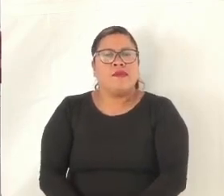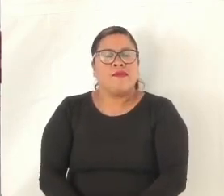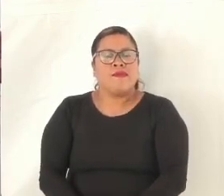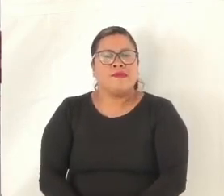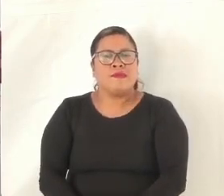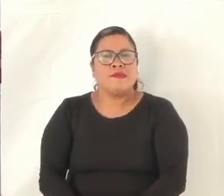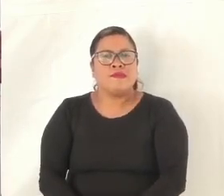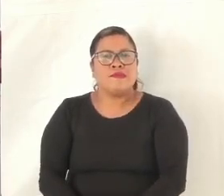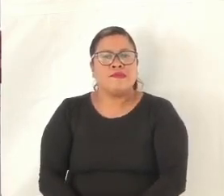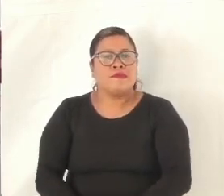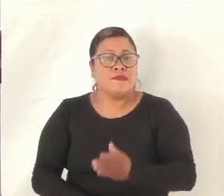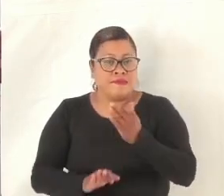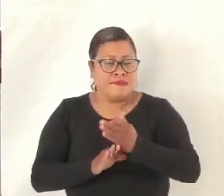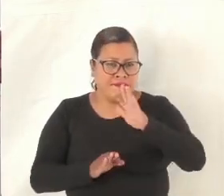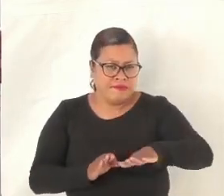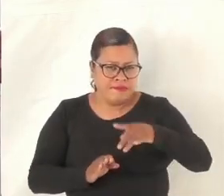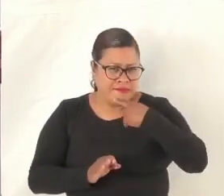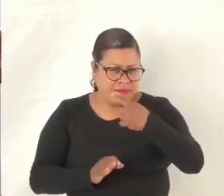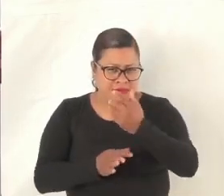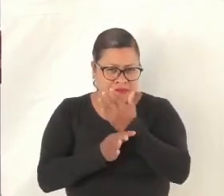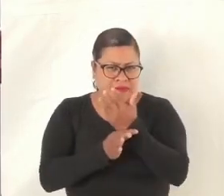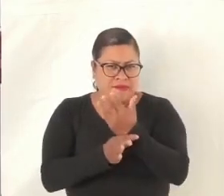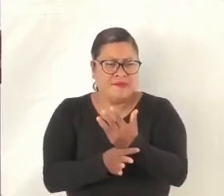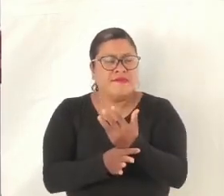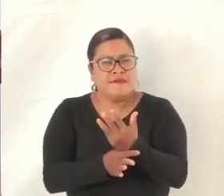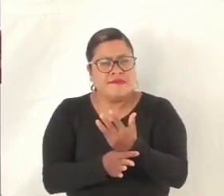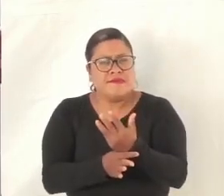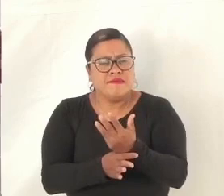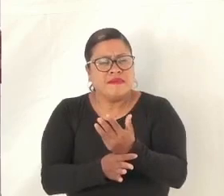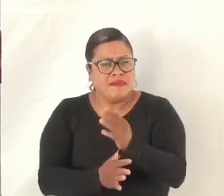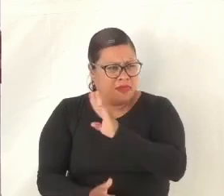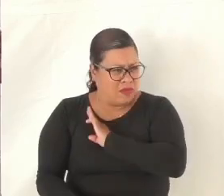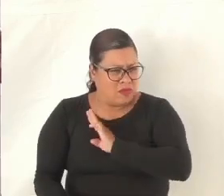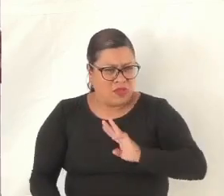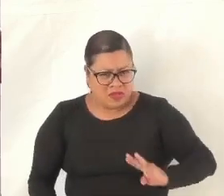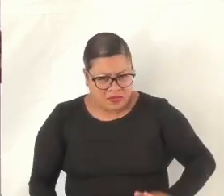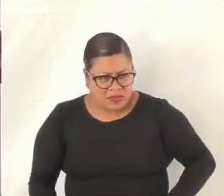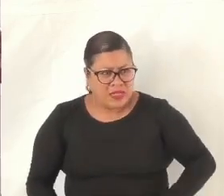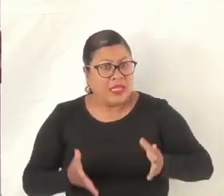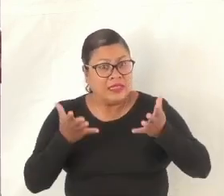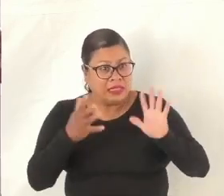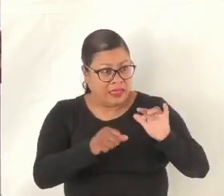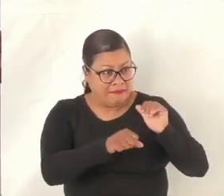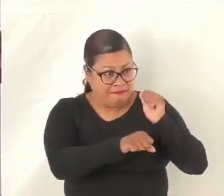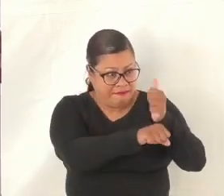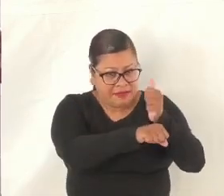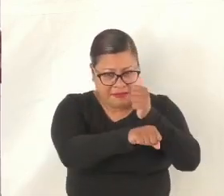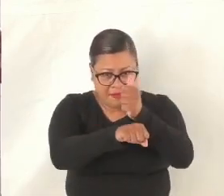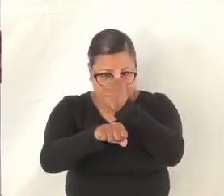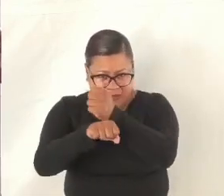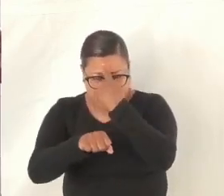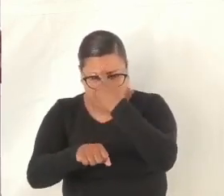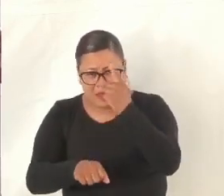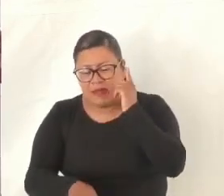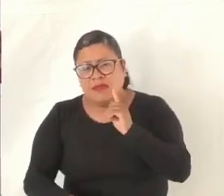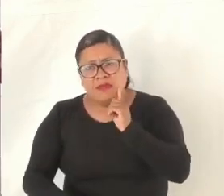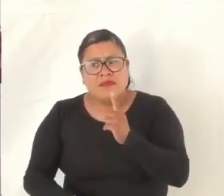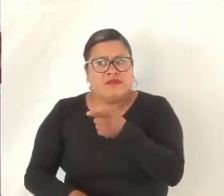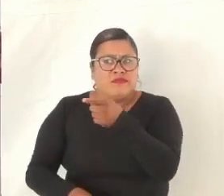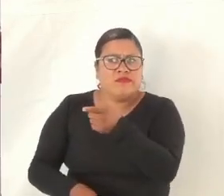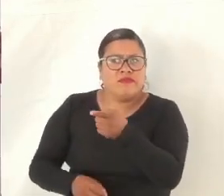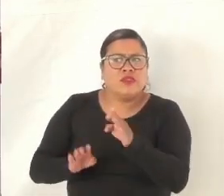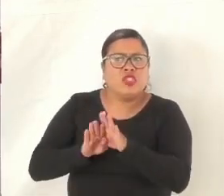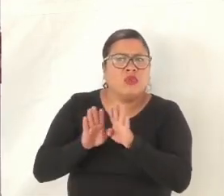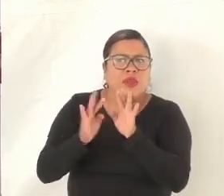en lo que mencionaba en relación a los municipios en donde ya están las instancias de las mujeres ustedes cómo se